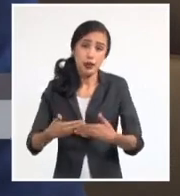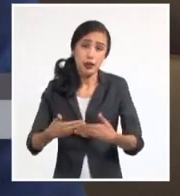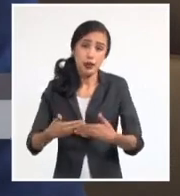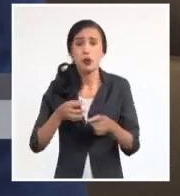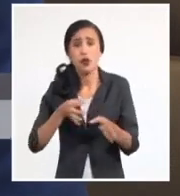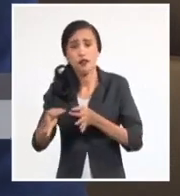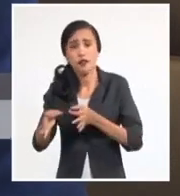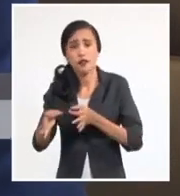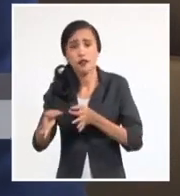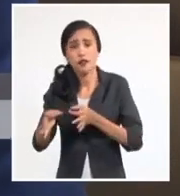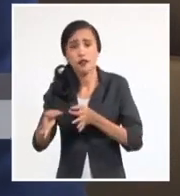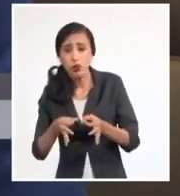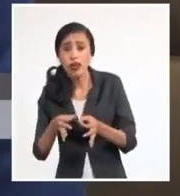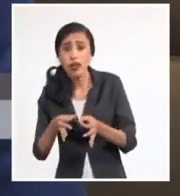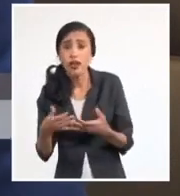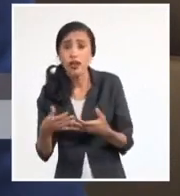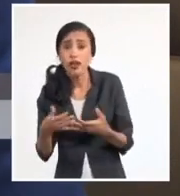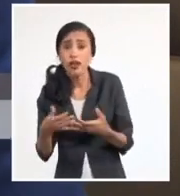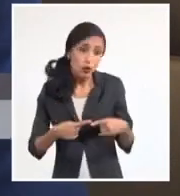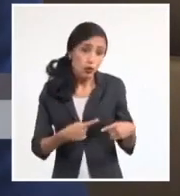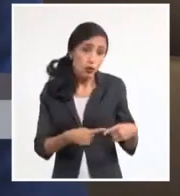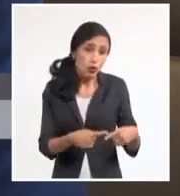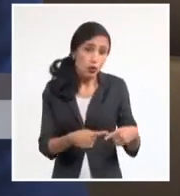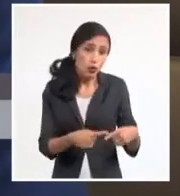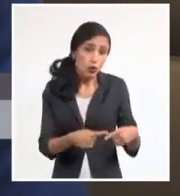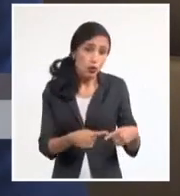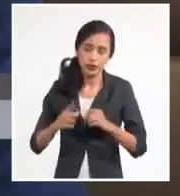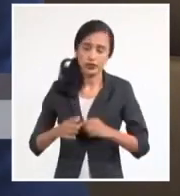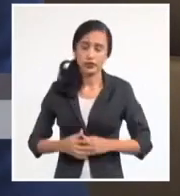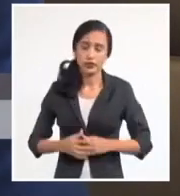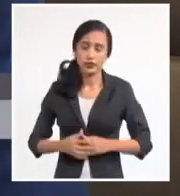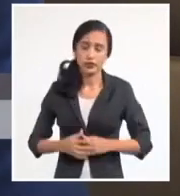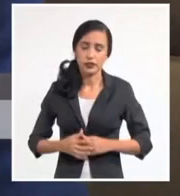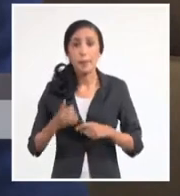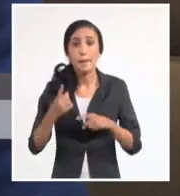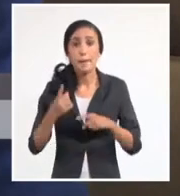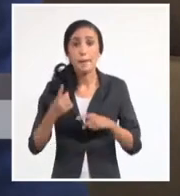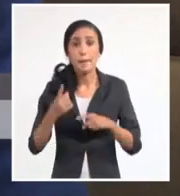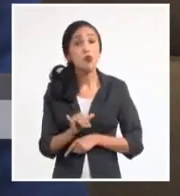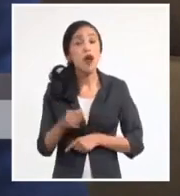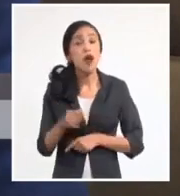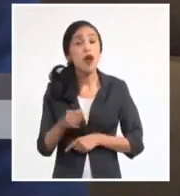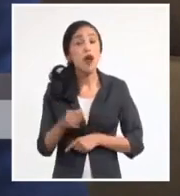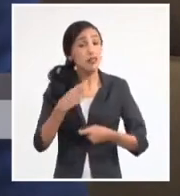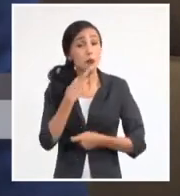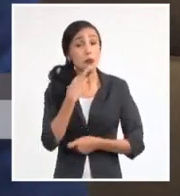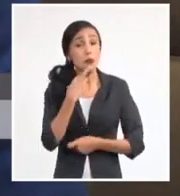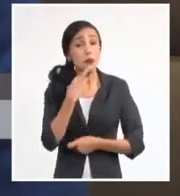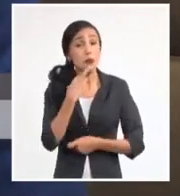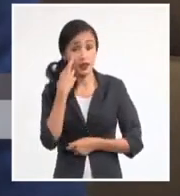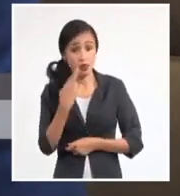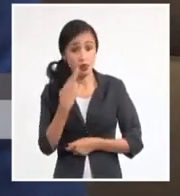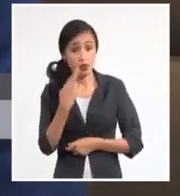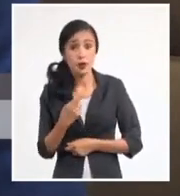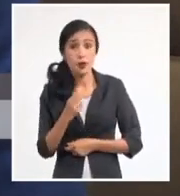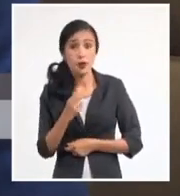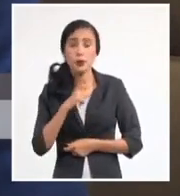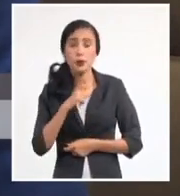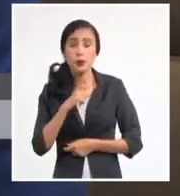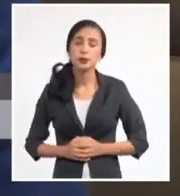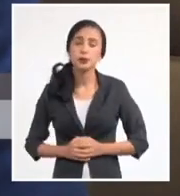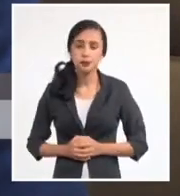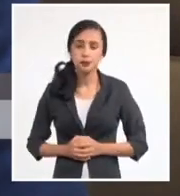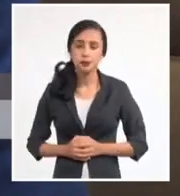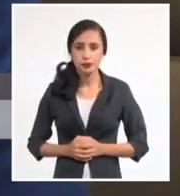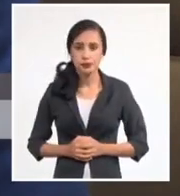función, en el desafío político. Pero también hay que reconocer que un buen día,